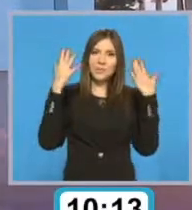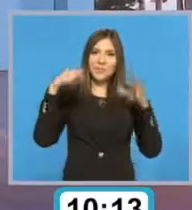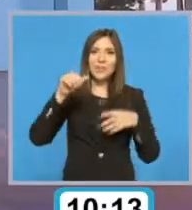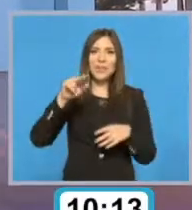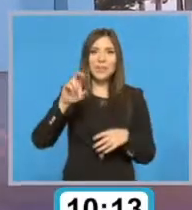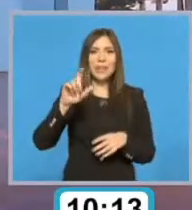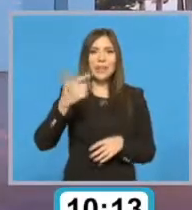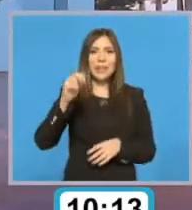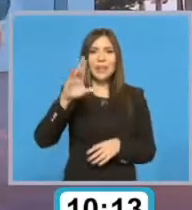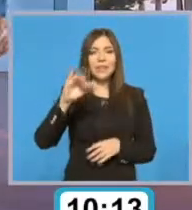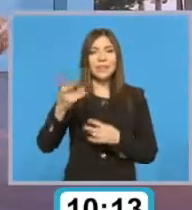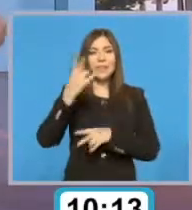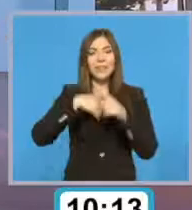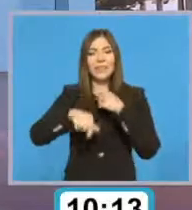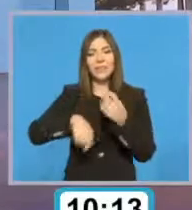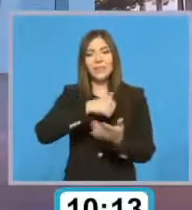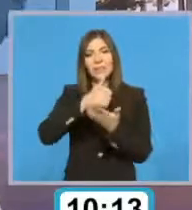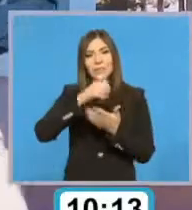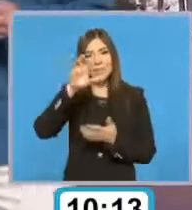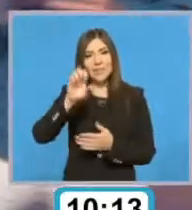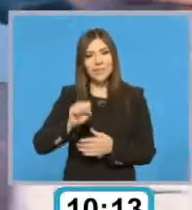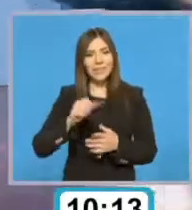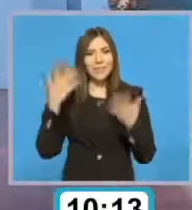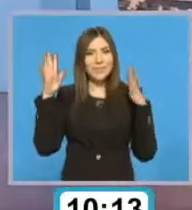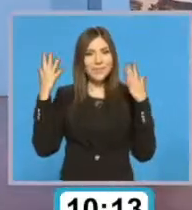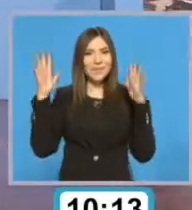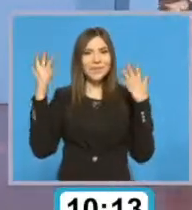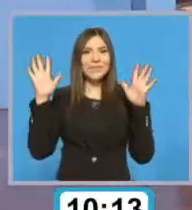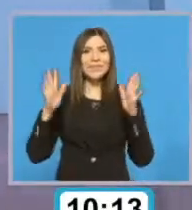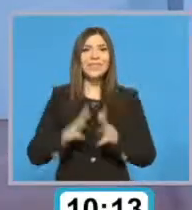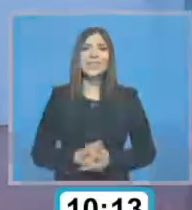Manuel García que está en tus ciudades. ¡Venga!